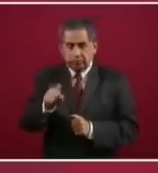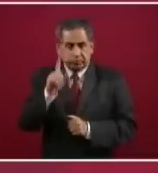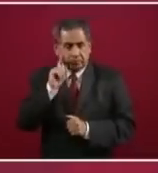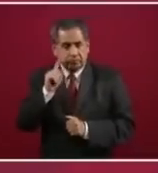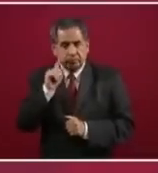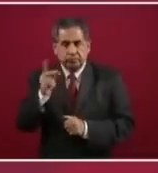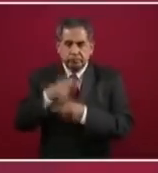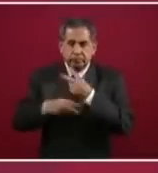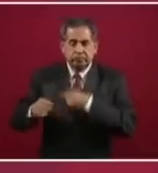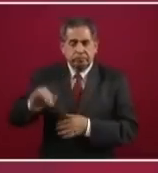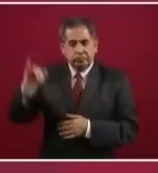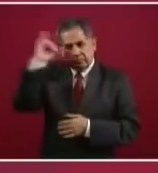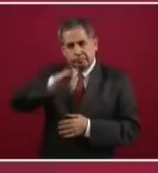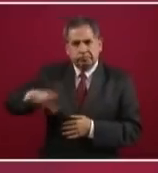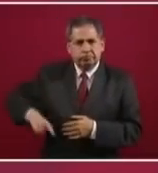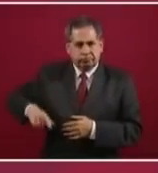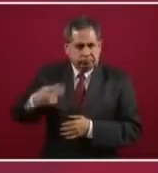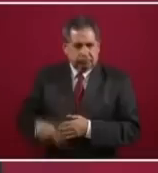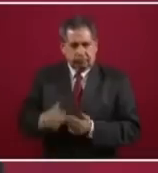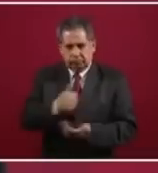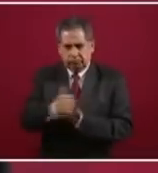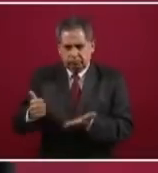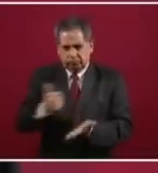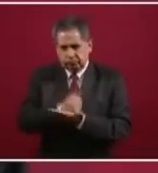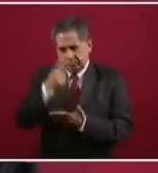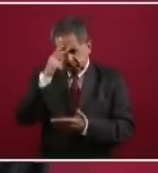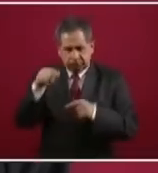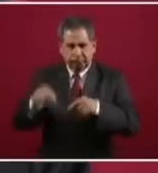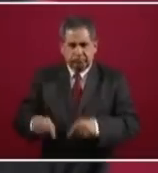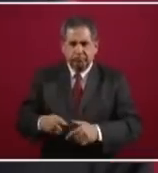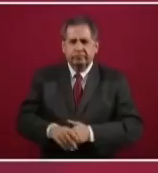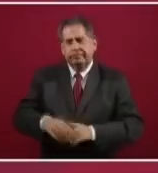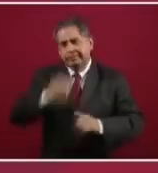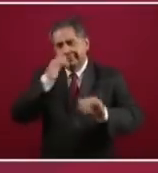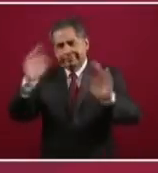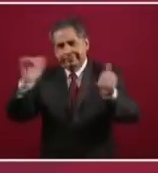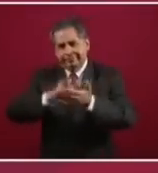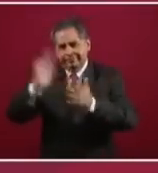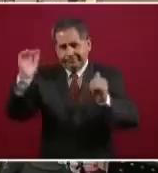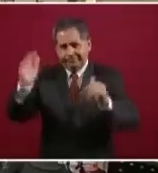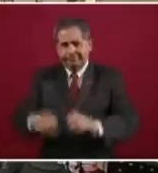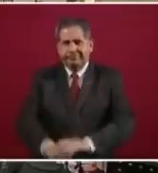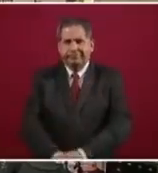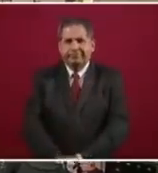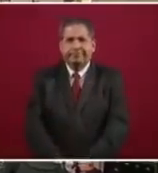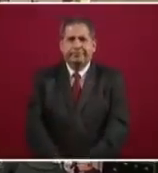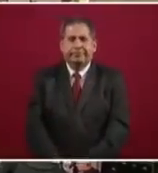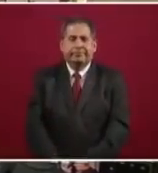la jefa de gobierno de la Ciudad de México. Bueno, muchas gracias.